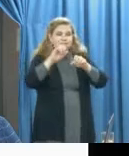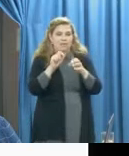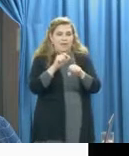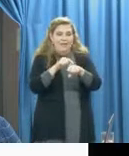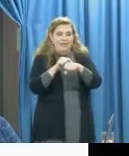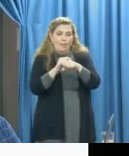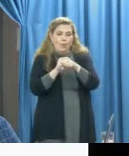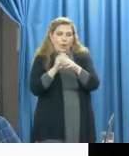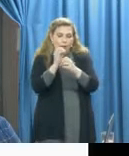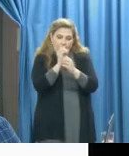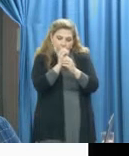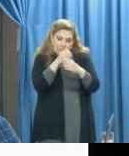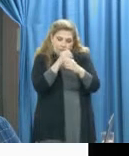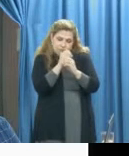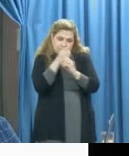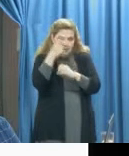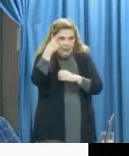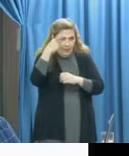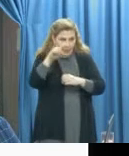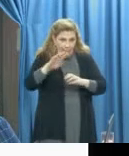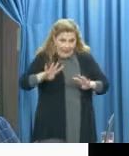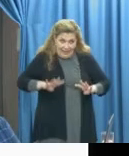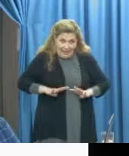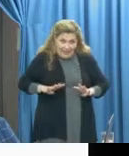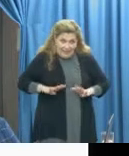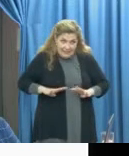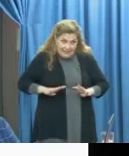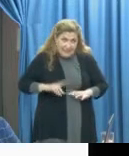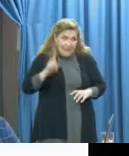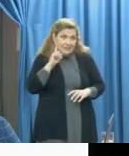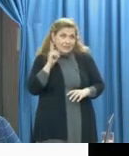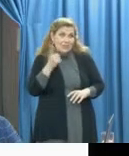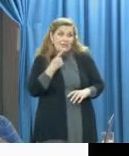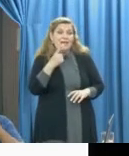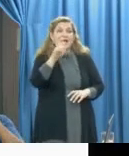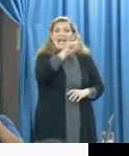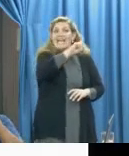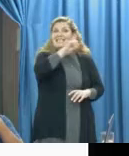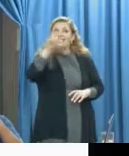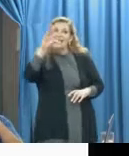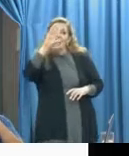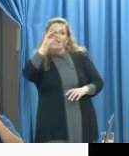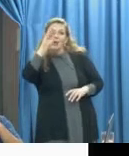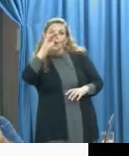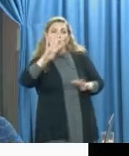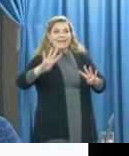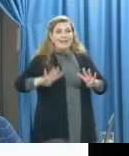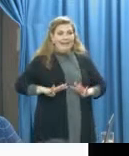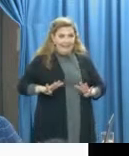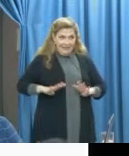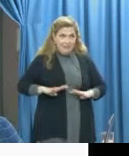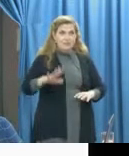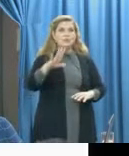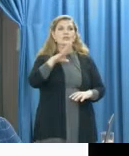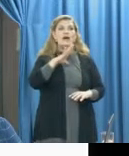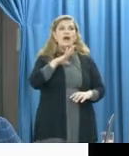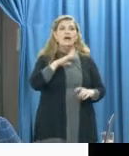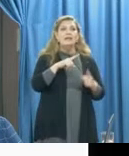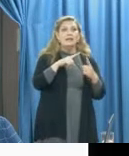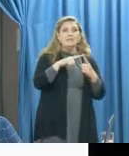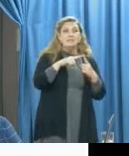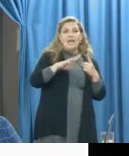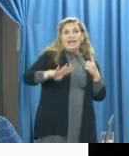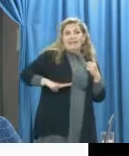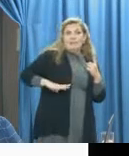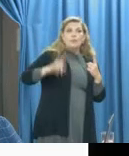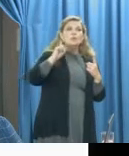moleculares. Para clasificar una sordera dentro de estos 190 tipos, tenemos el tipo de